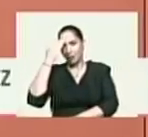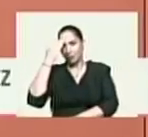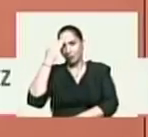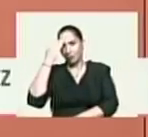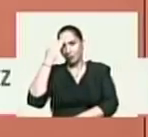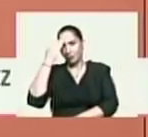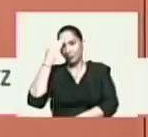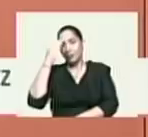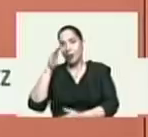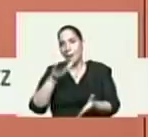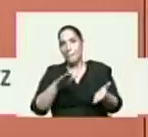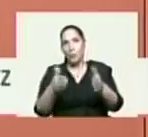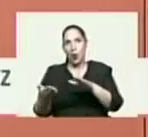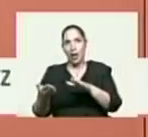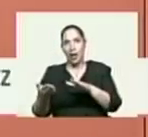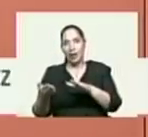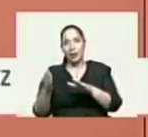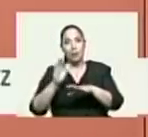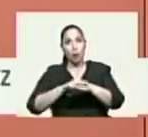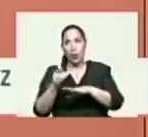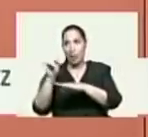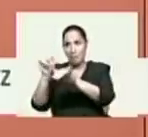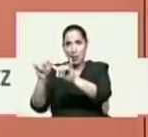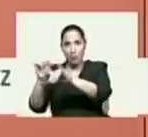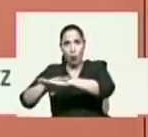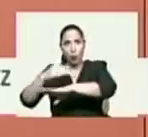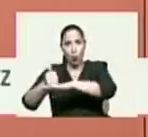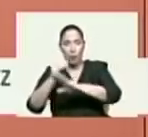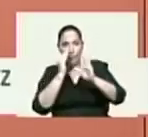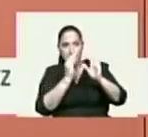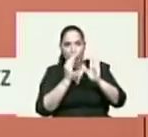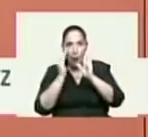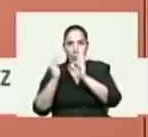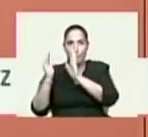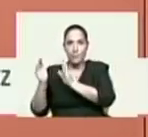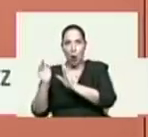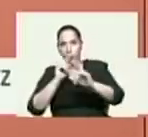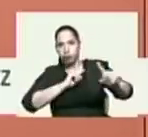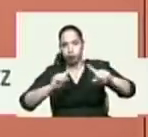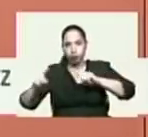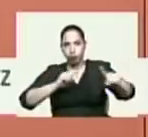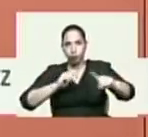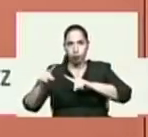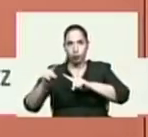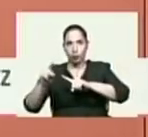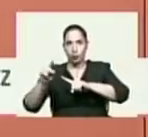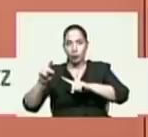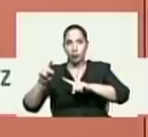el magnicidio, porque lo estaba organizando. Él lo estaba dirigiendo, él lo dirigió.